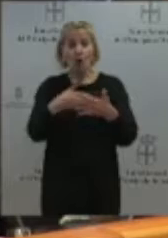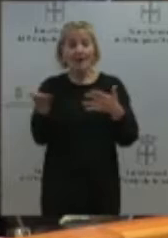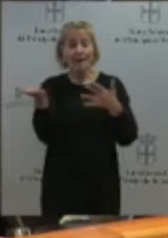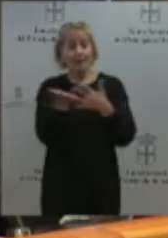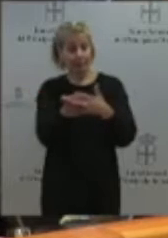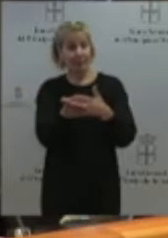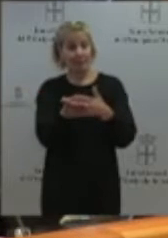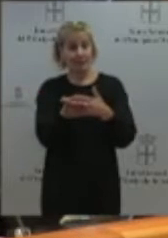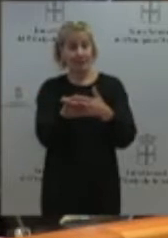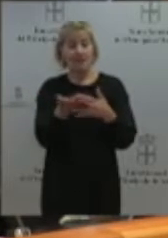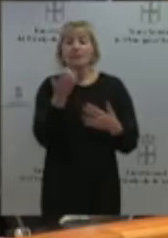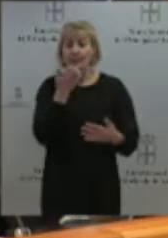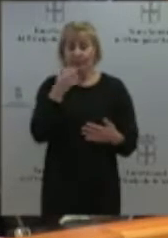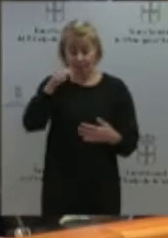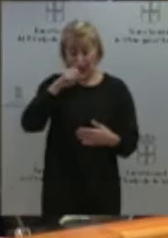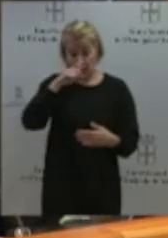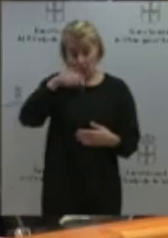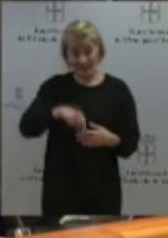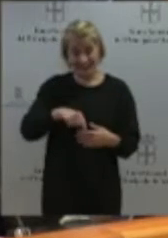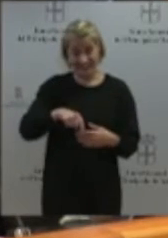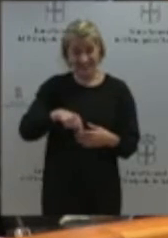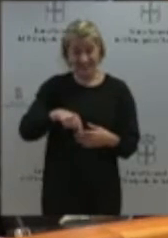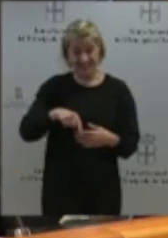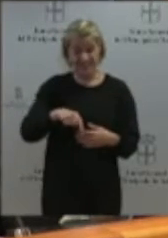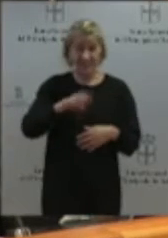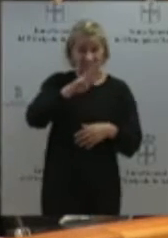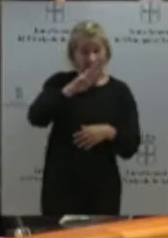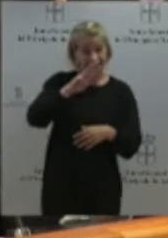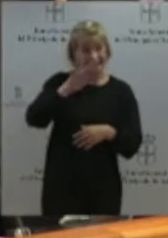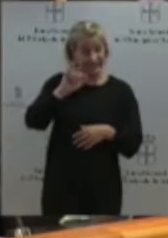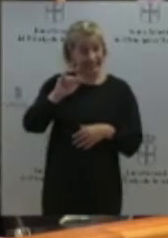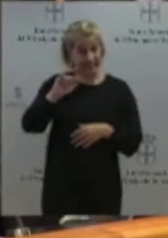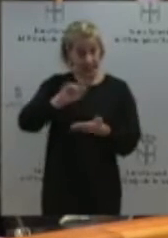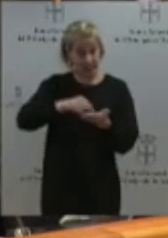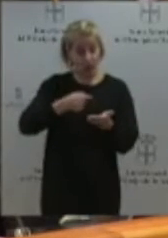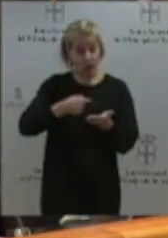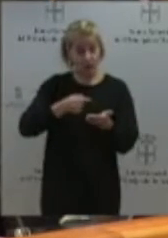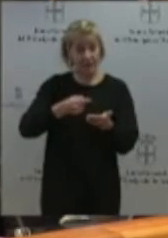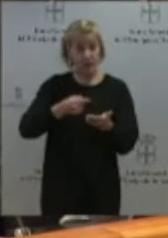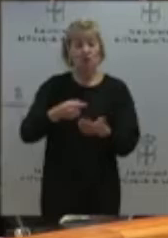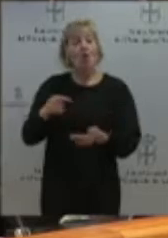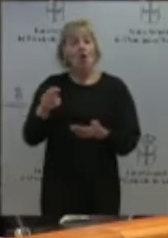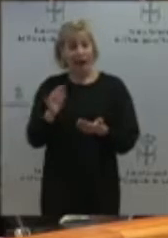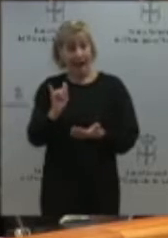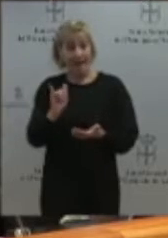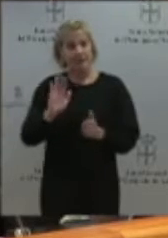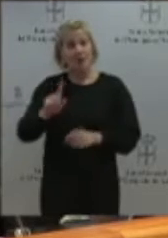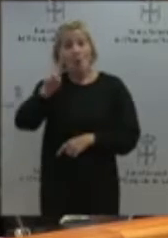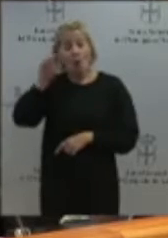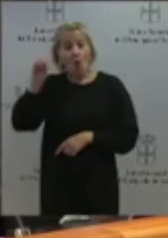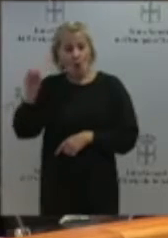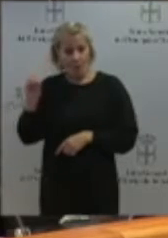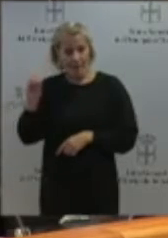de 1.000 de los 3.000 contratados a media jornada. Esos son los datos que disponemos, siendo una de las comunidades